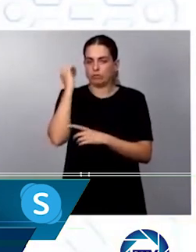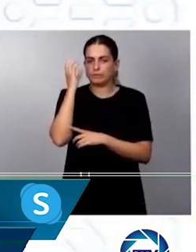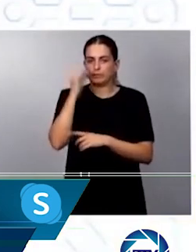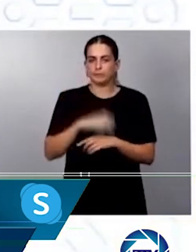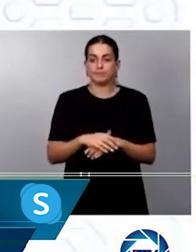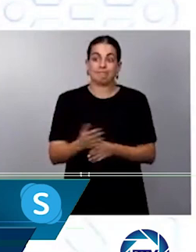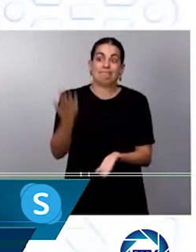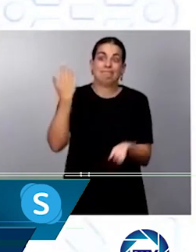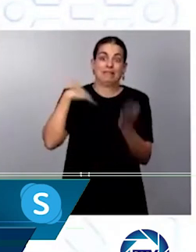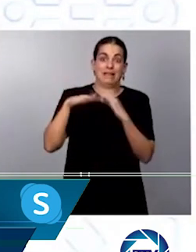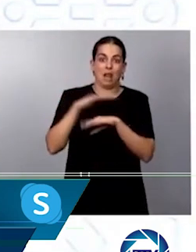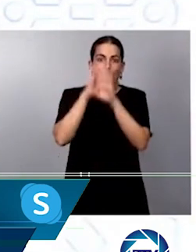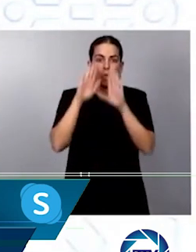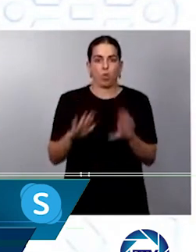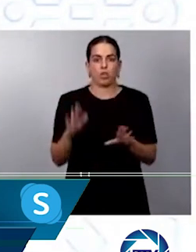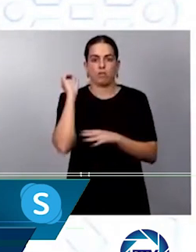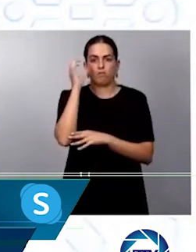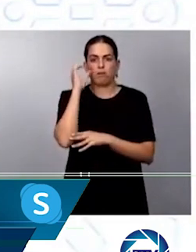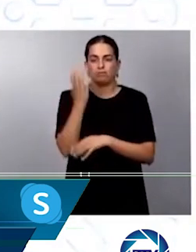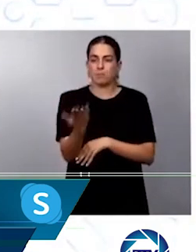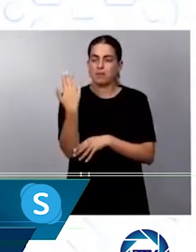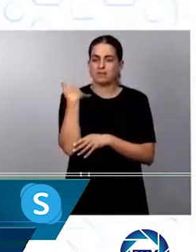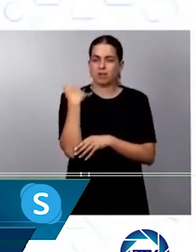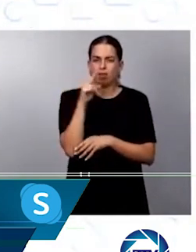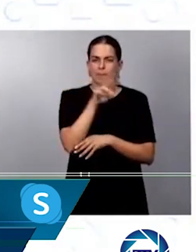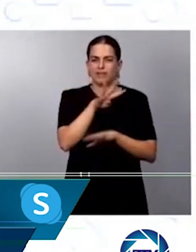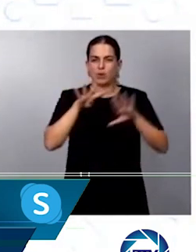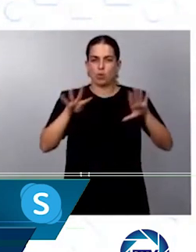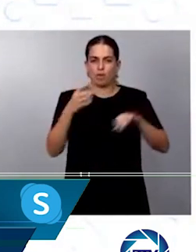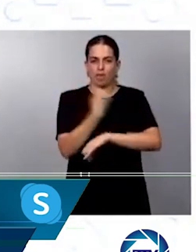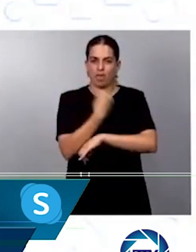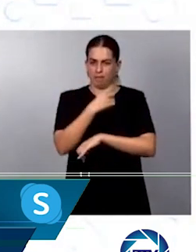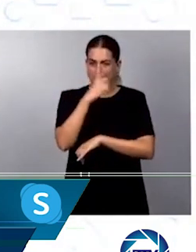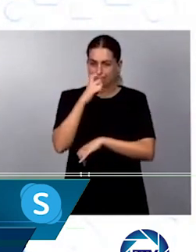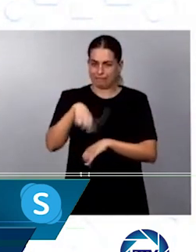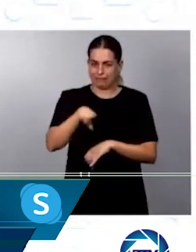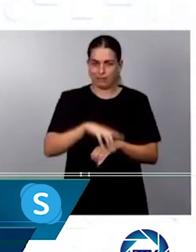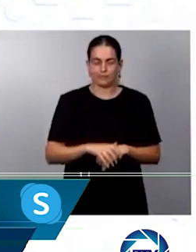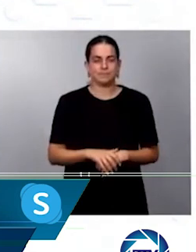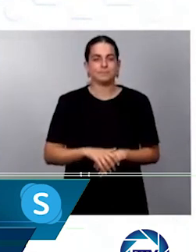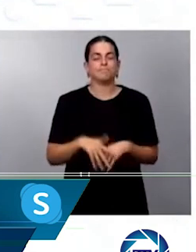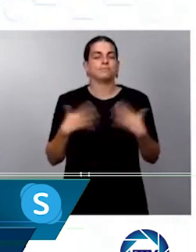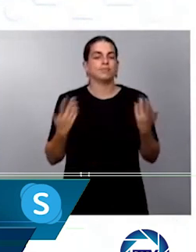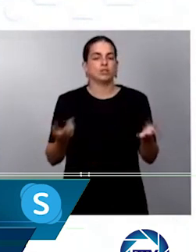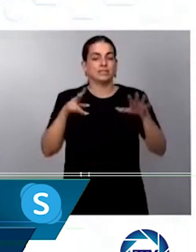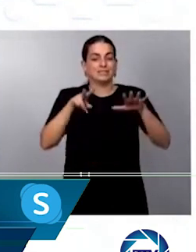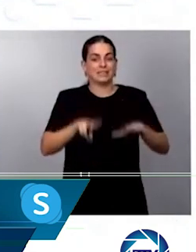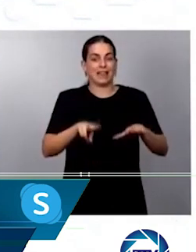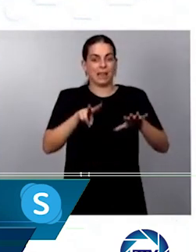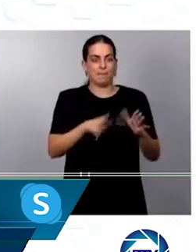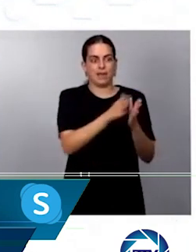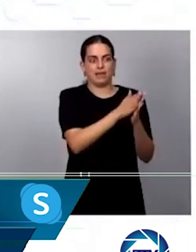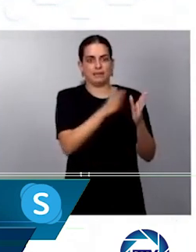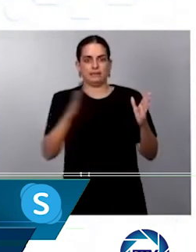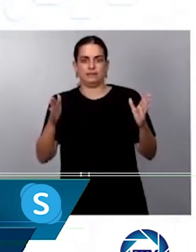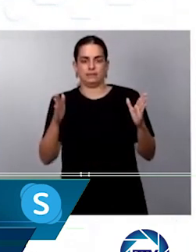derivados de la misma. Y de hecho, la inflación en Suiza, en Francia, en Alemania, hasta en Portugal, que es también parte de eso que